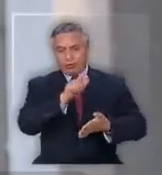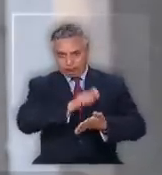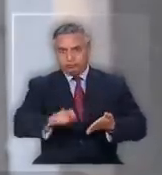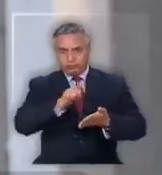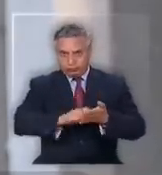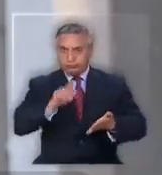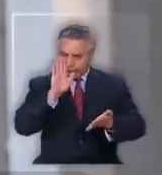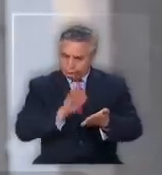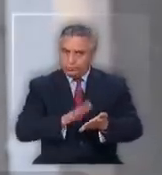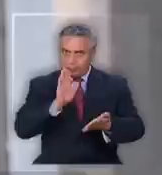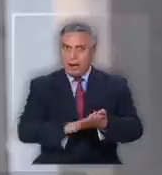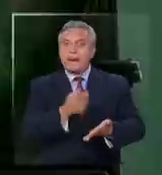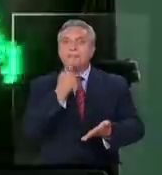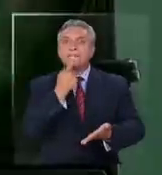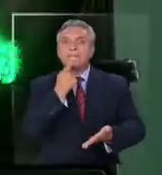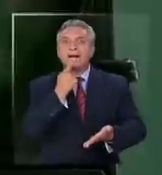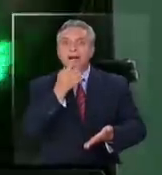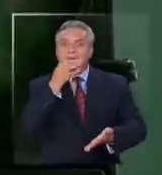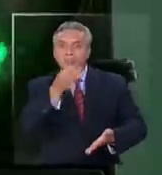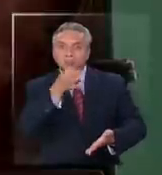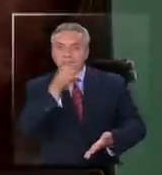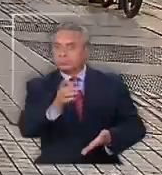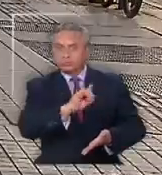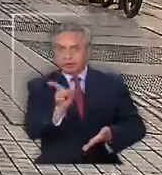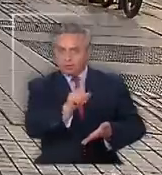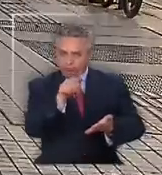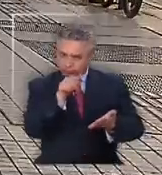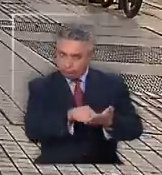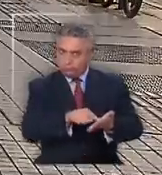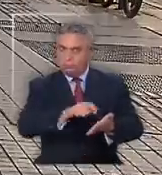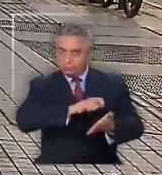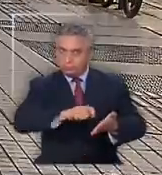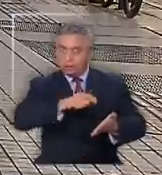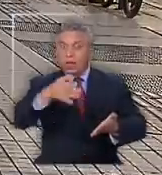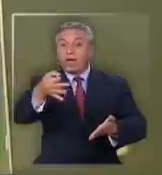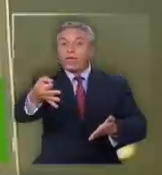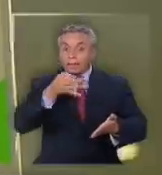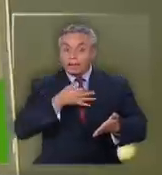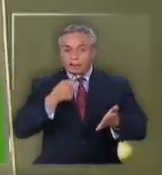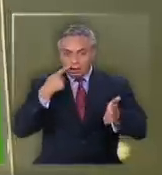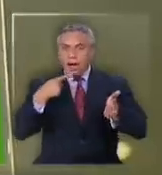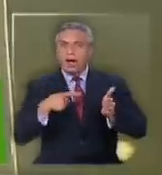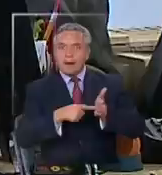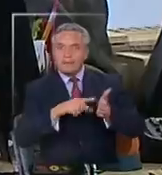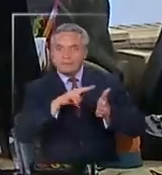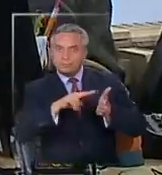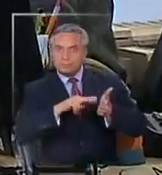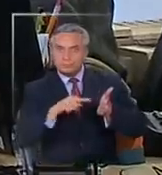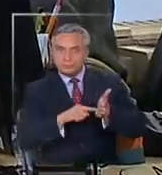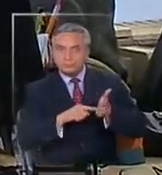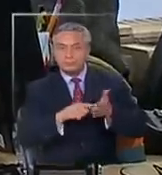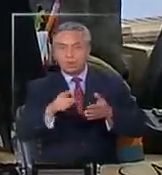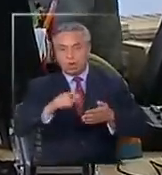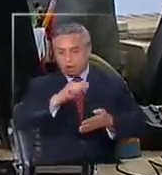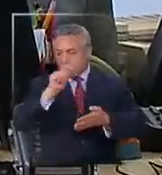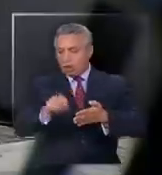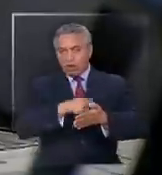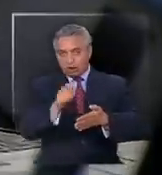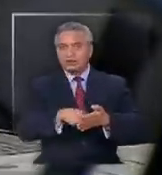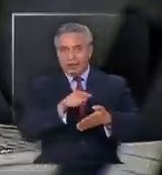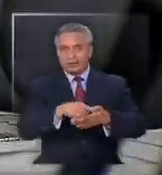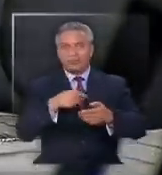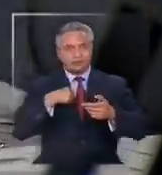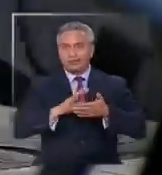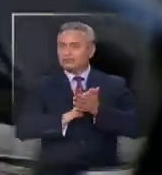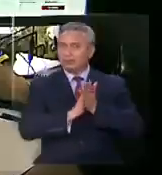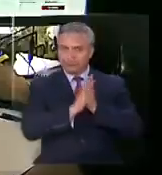de la palabra de quien le ofrece un producto, sino que se asegure que lo que le están diciendo esté escrito. El contrato está reflejado todo lo que nosotros